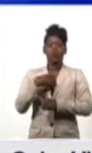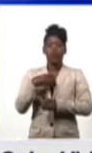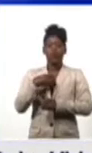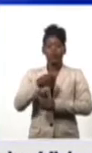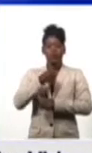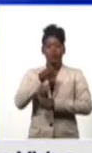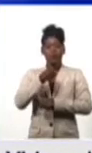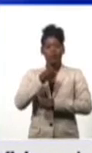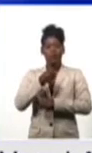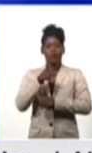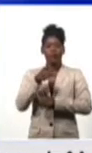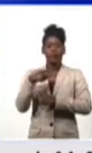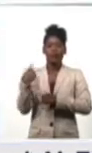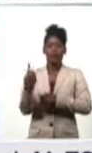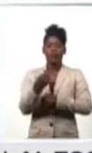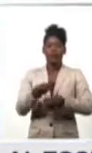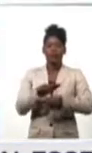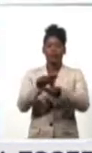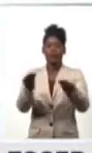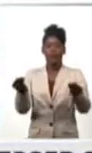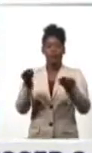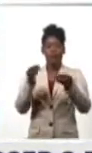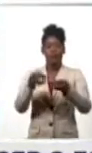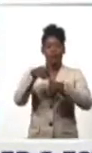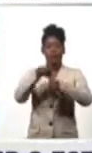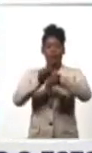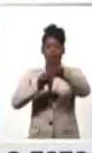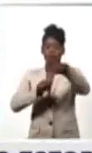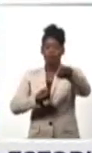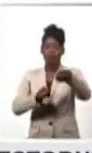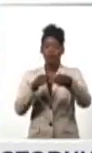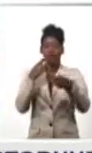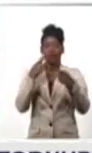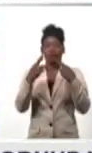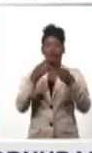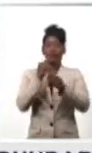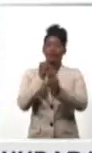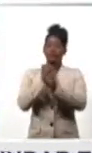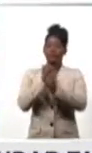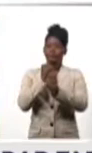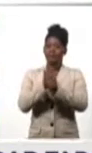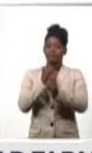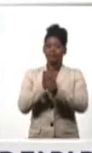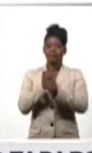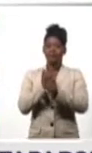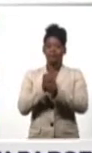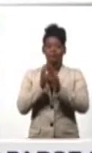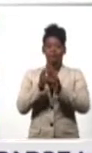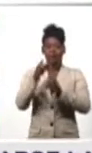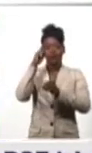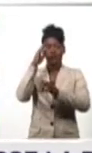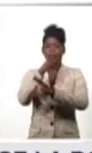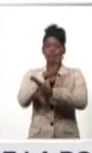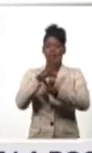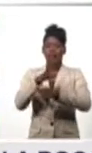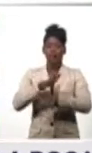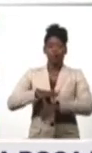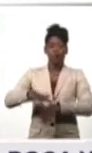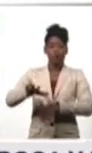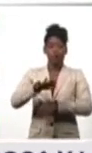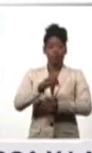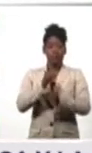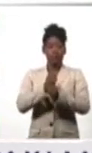premiados que hoy están recibiendo allí, por supuesto, el reconocimiento de todo el sector de la ciencia. La labor destacada del